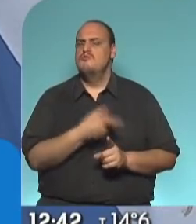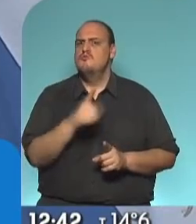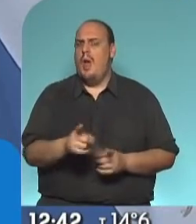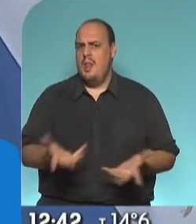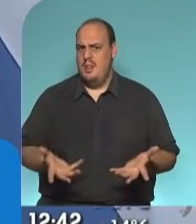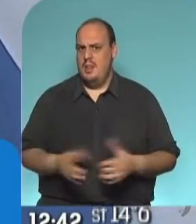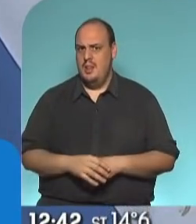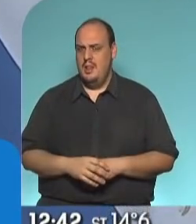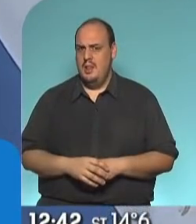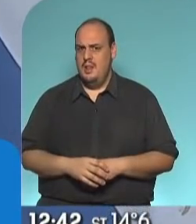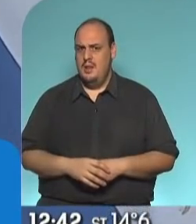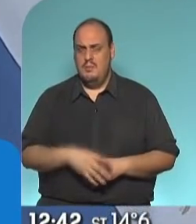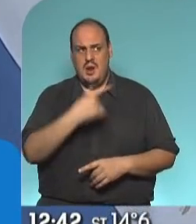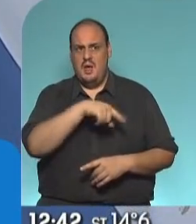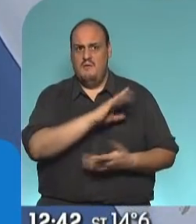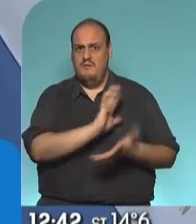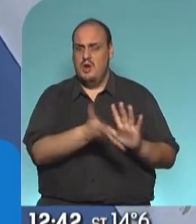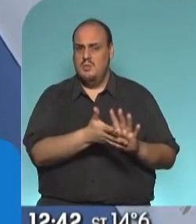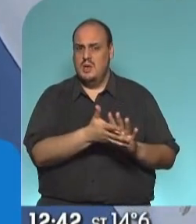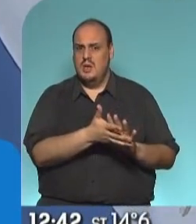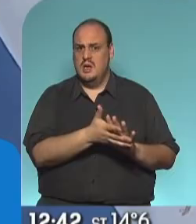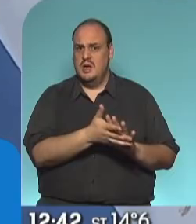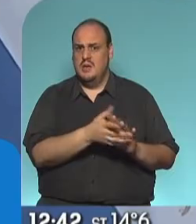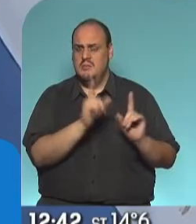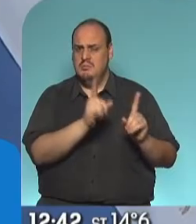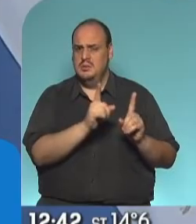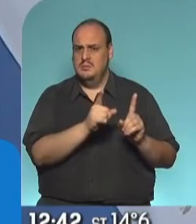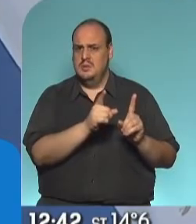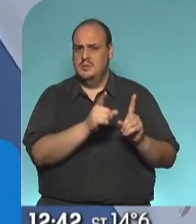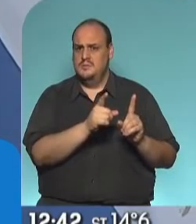agravio, como para condenarlos a lo que fue condenado